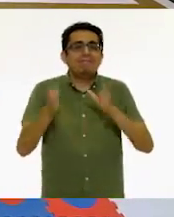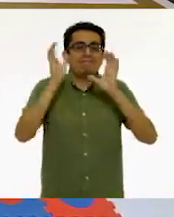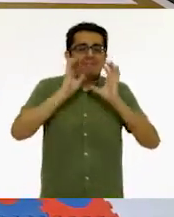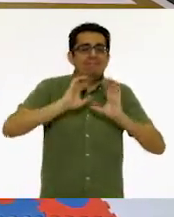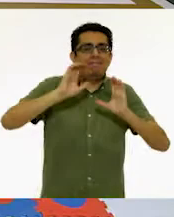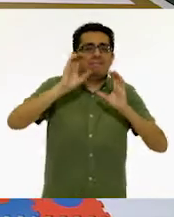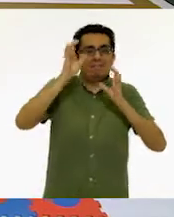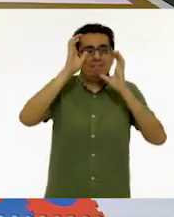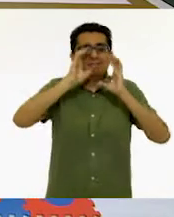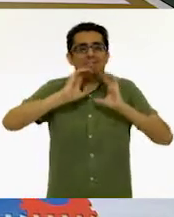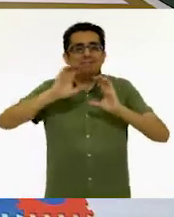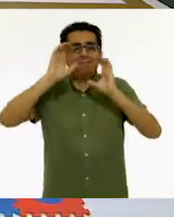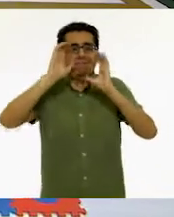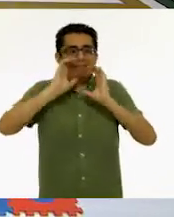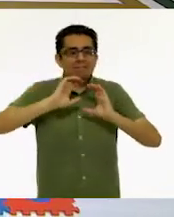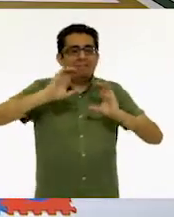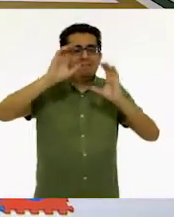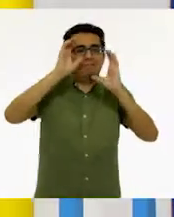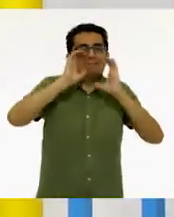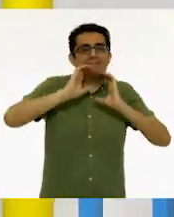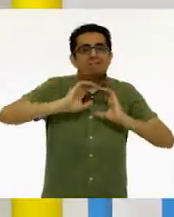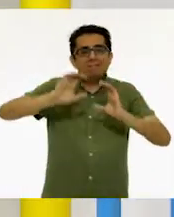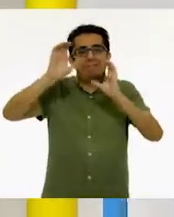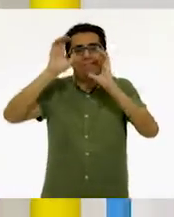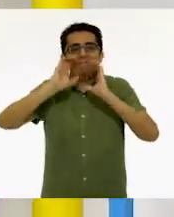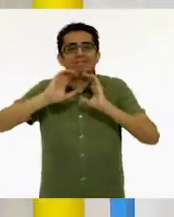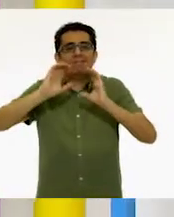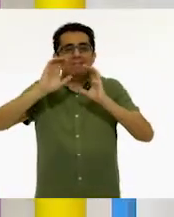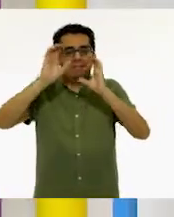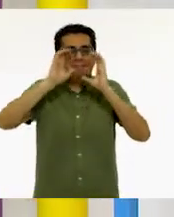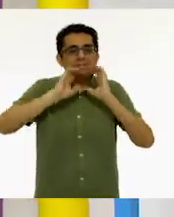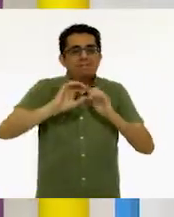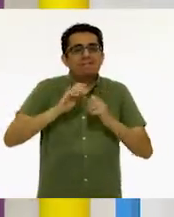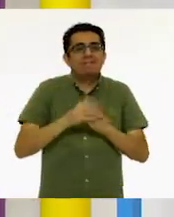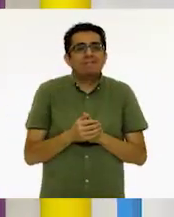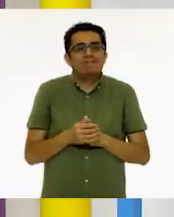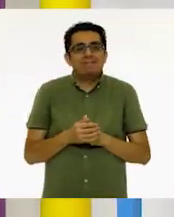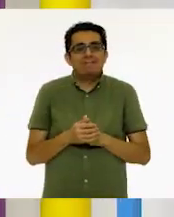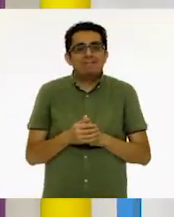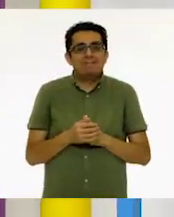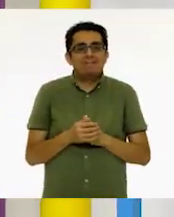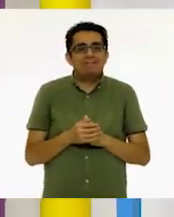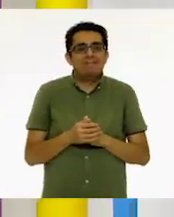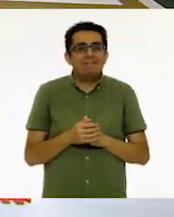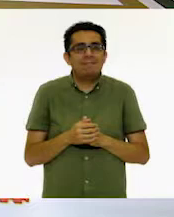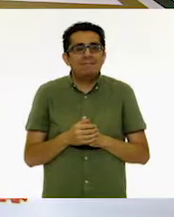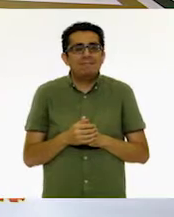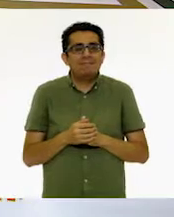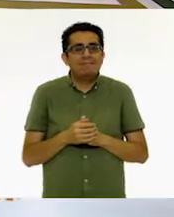Maridiusha, maridiusha, dubididu, dubididu.